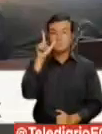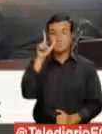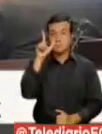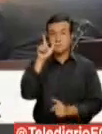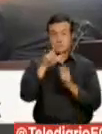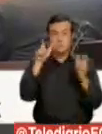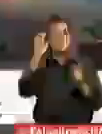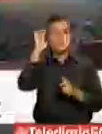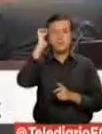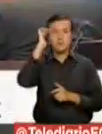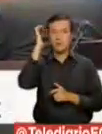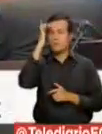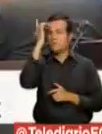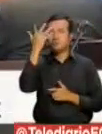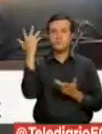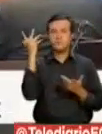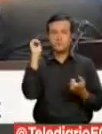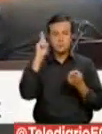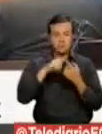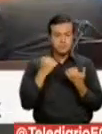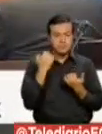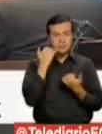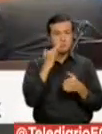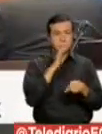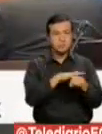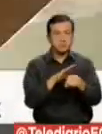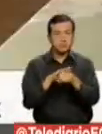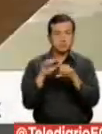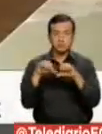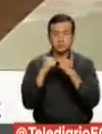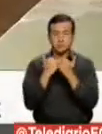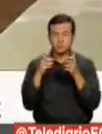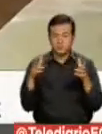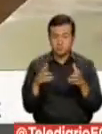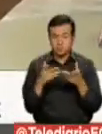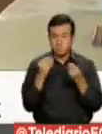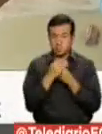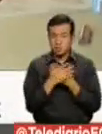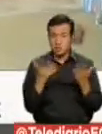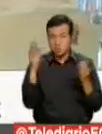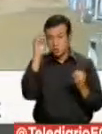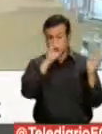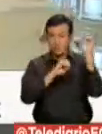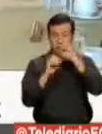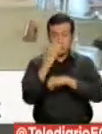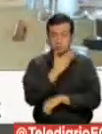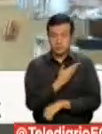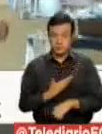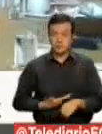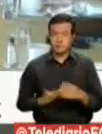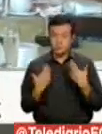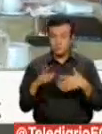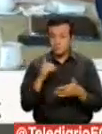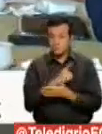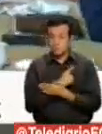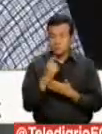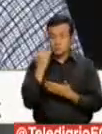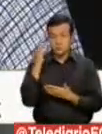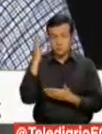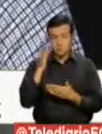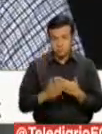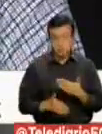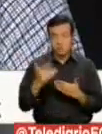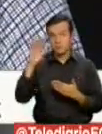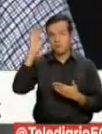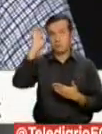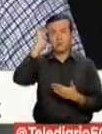se mostraron inquietos debido a que no existe de momento convocatoria al Pleno de la Asamblea para conocer el veto presidencial, pese a que en esta semana vence el plazo. Nos